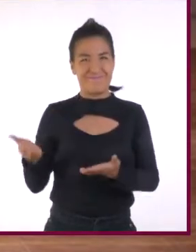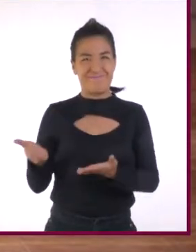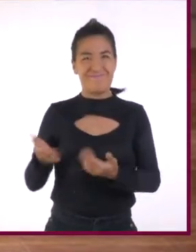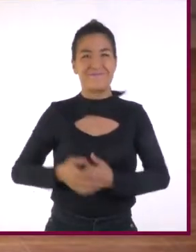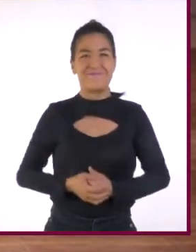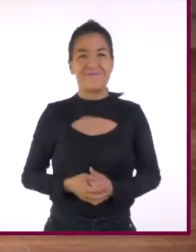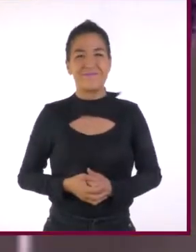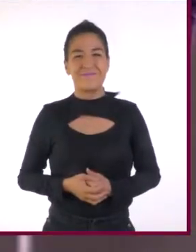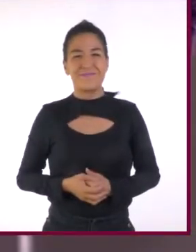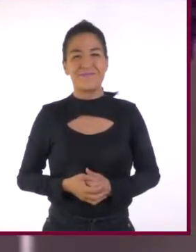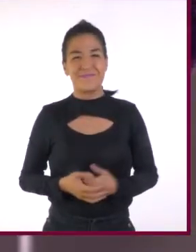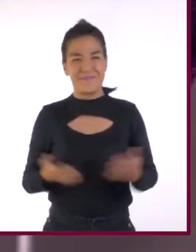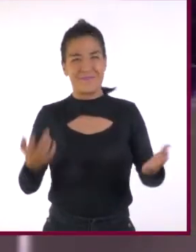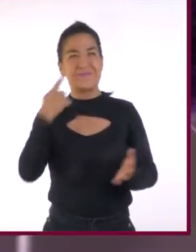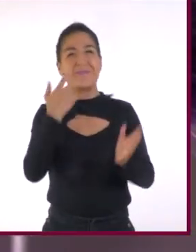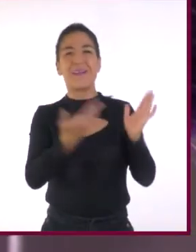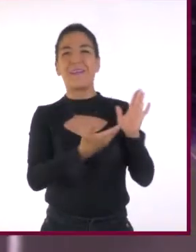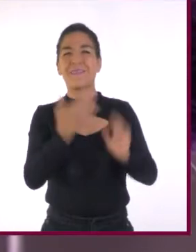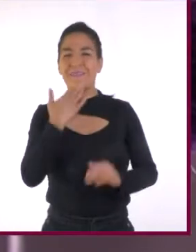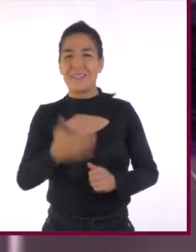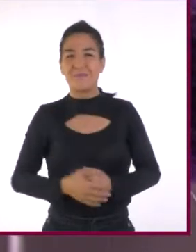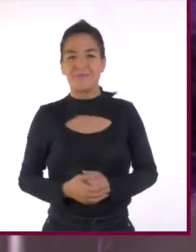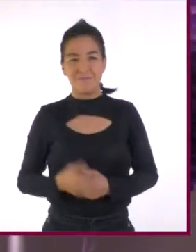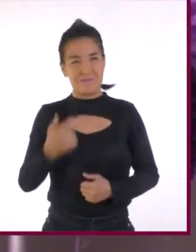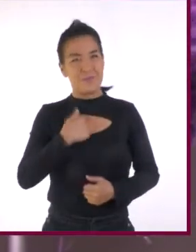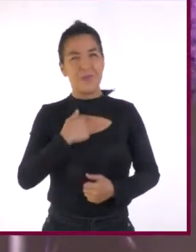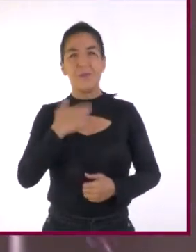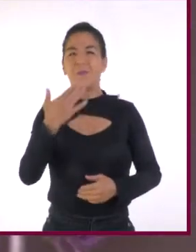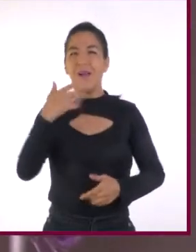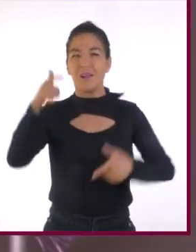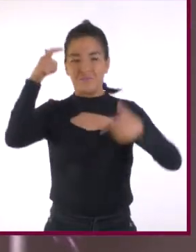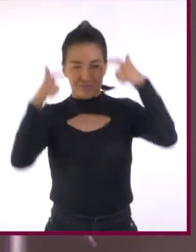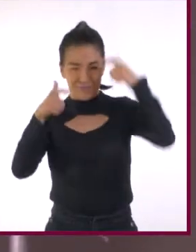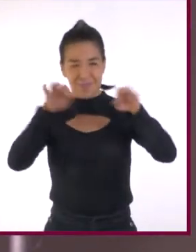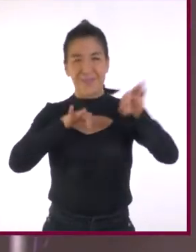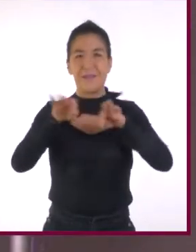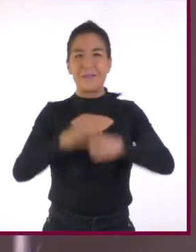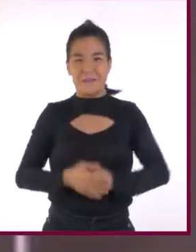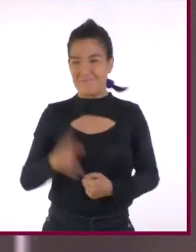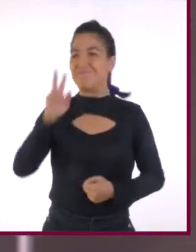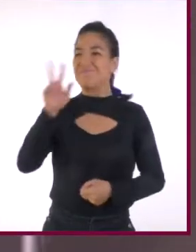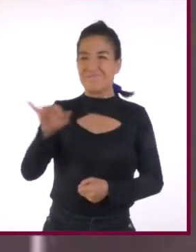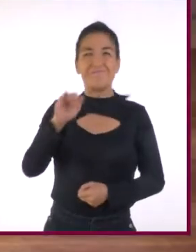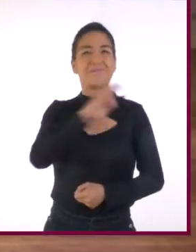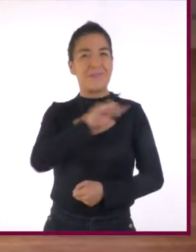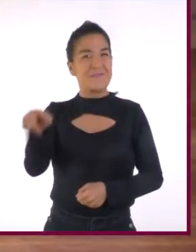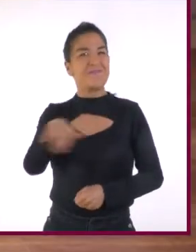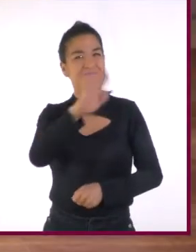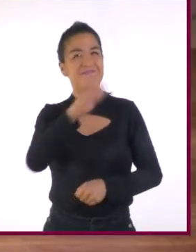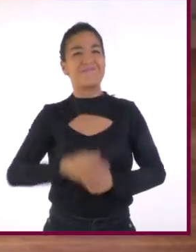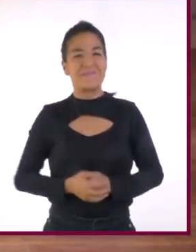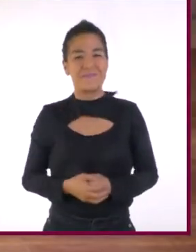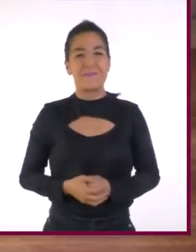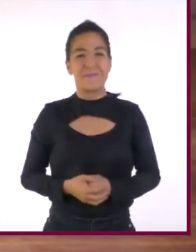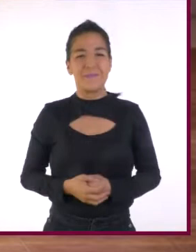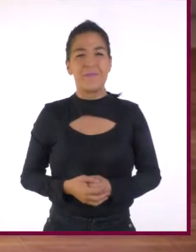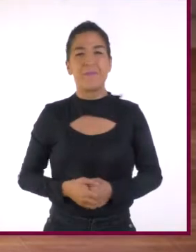ver, ¿cómo? Mira, Míralo. ¿qué tal, Yo puedo ser todo un equilibrista. Me queda claro,